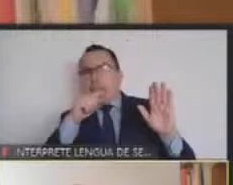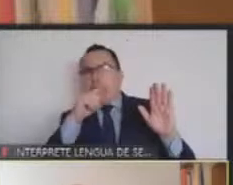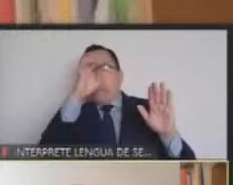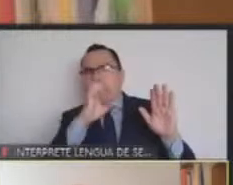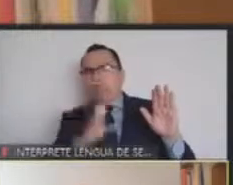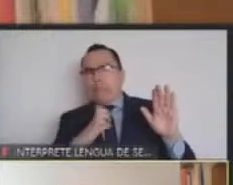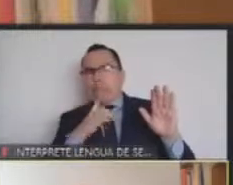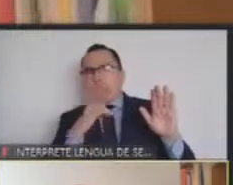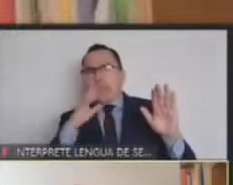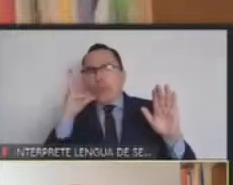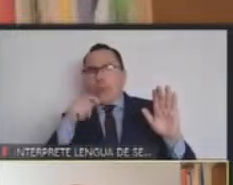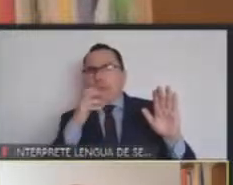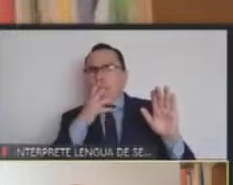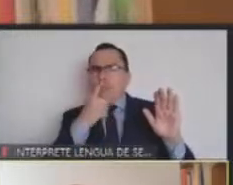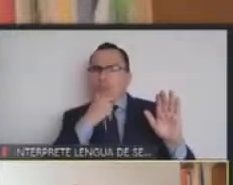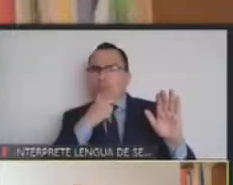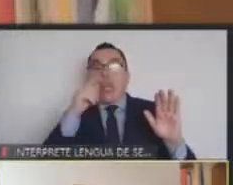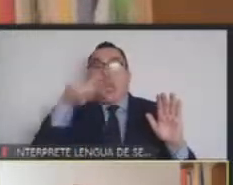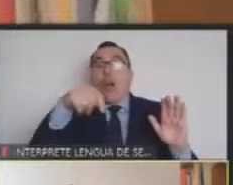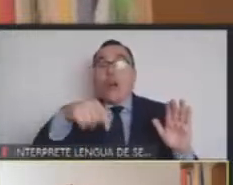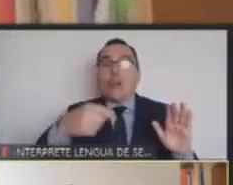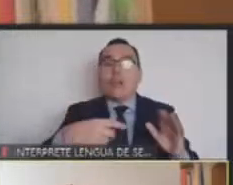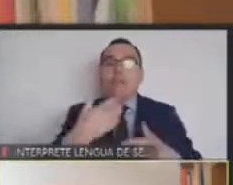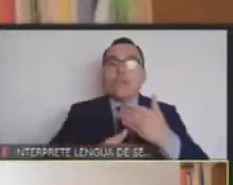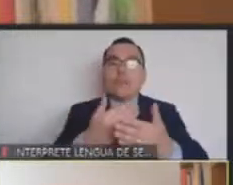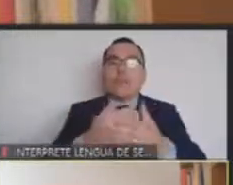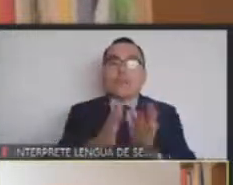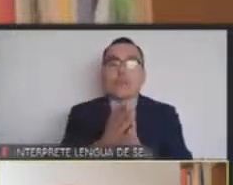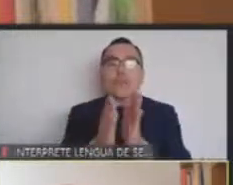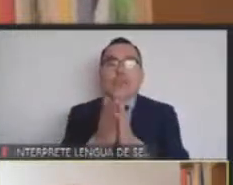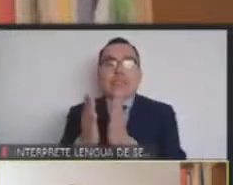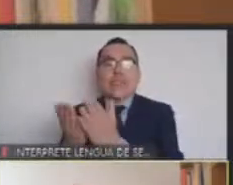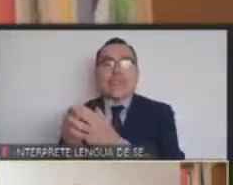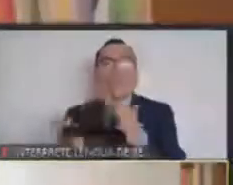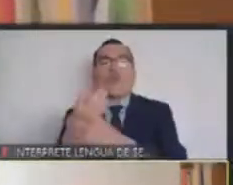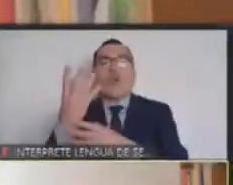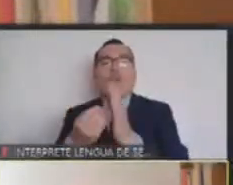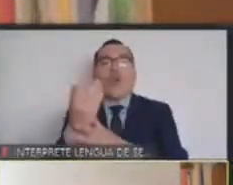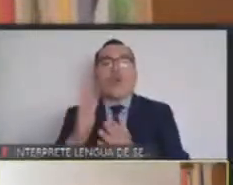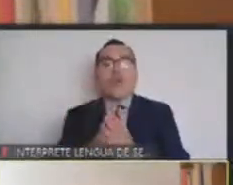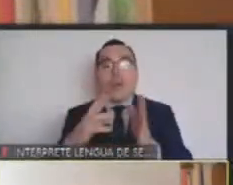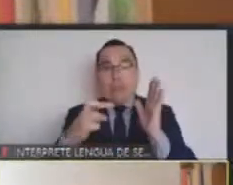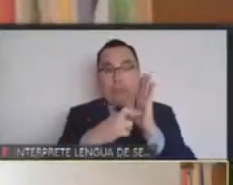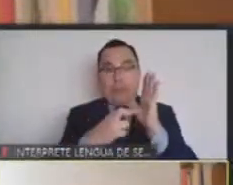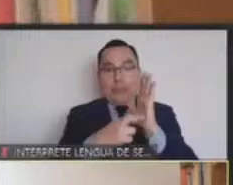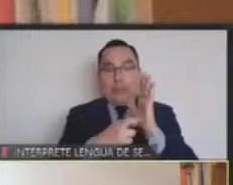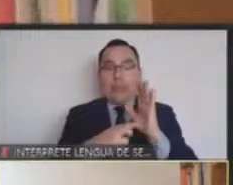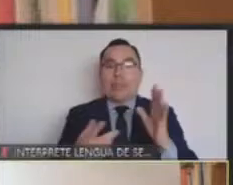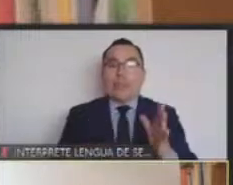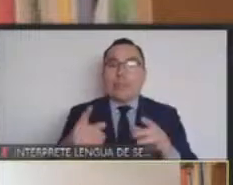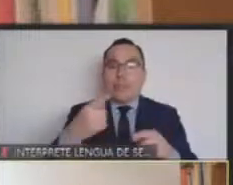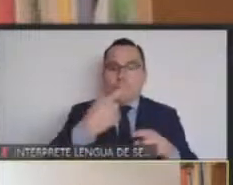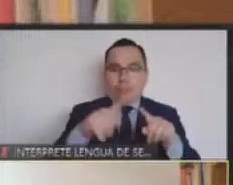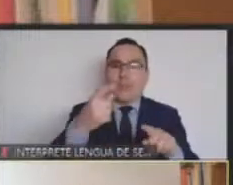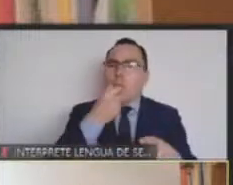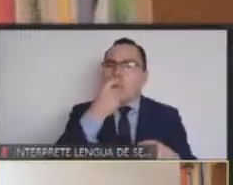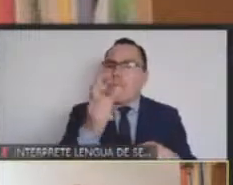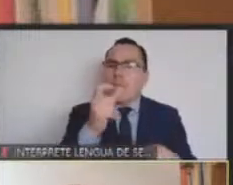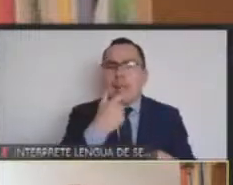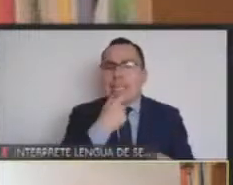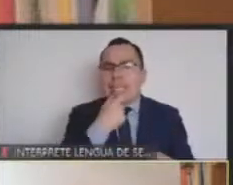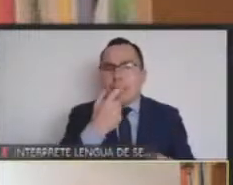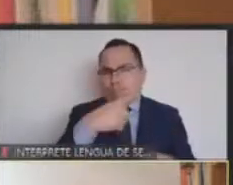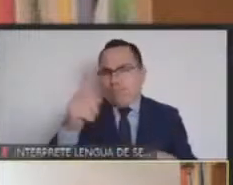de la misma, surgieron diferentes textos. Y es así que los principios básicos de Bangalore, de ética